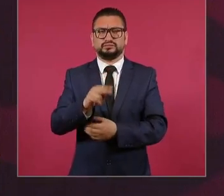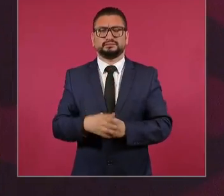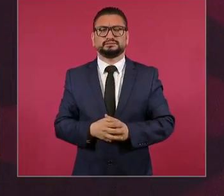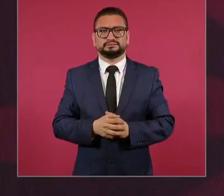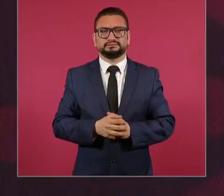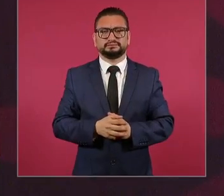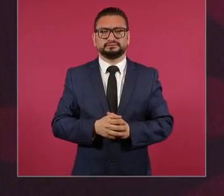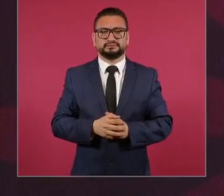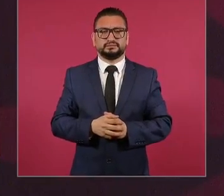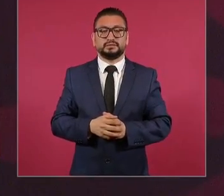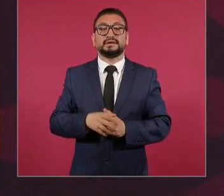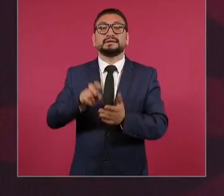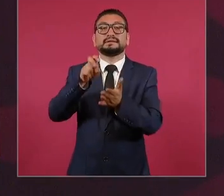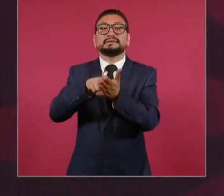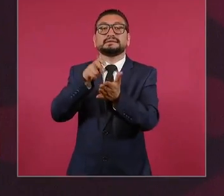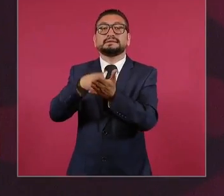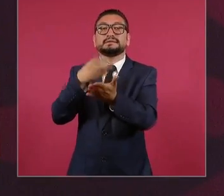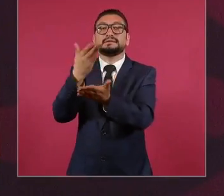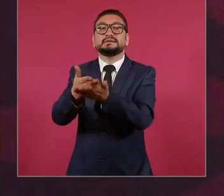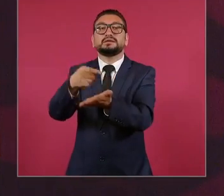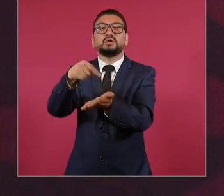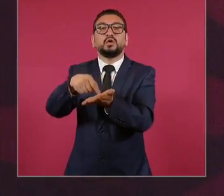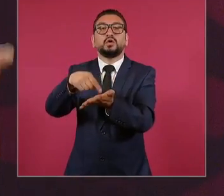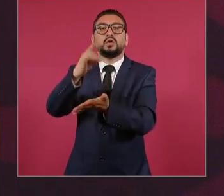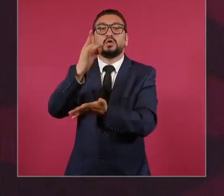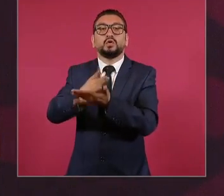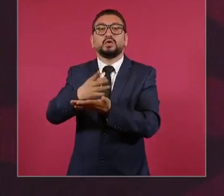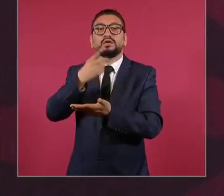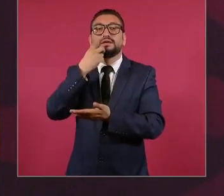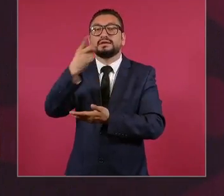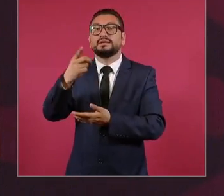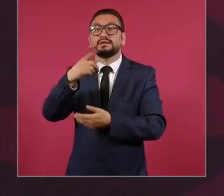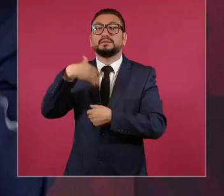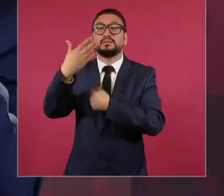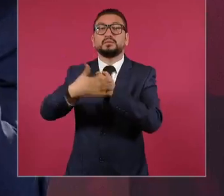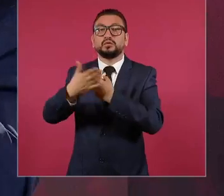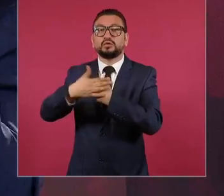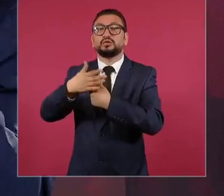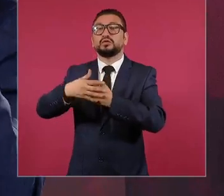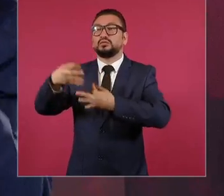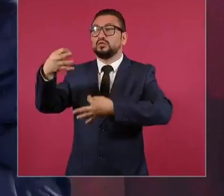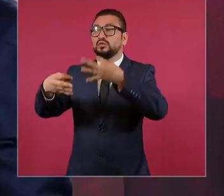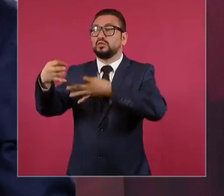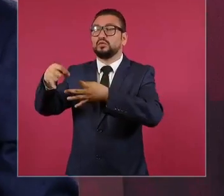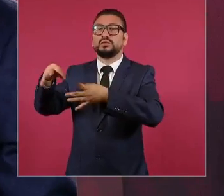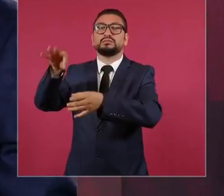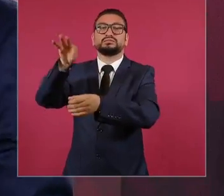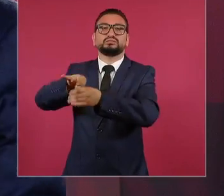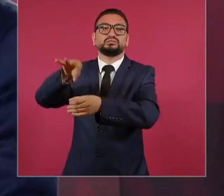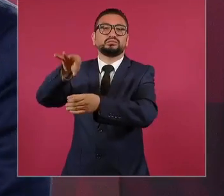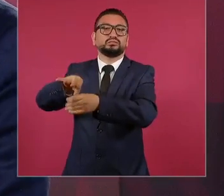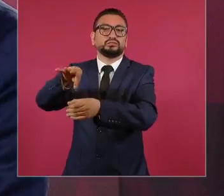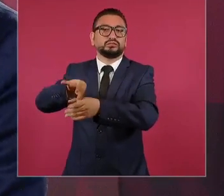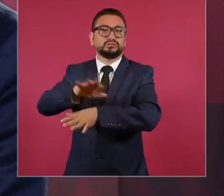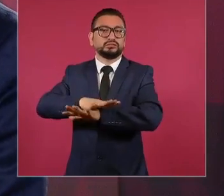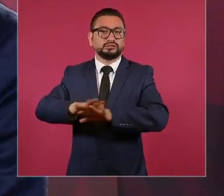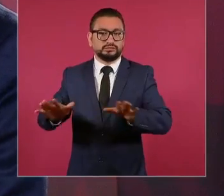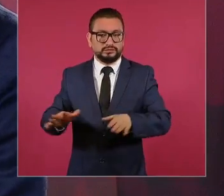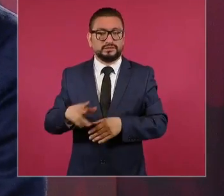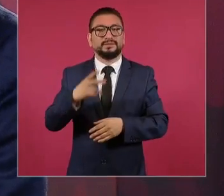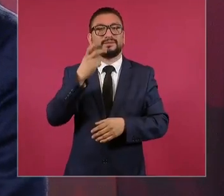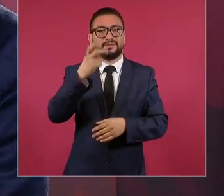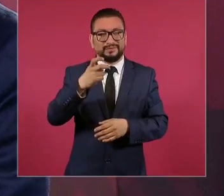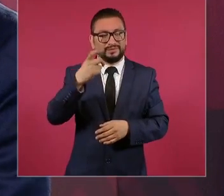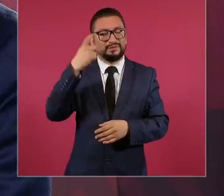La reforma contempla la elección y es también el pensar